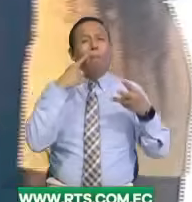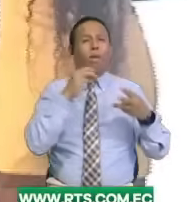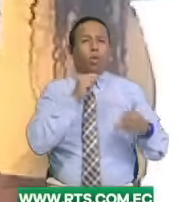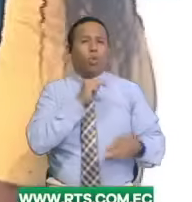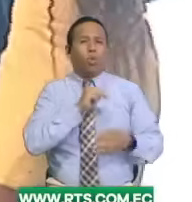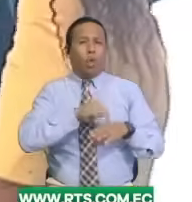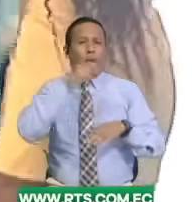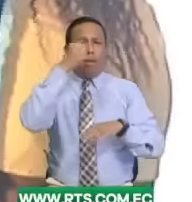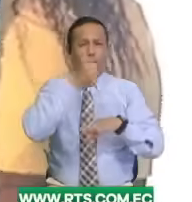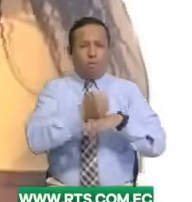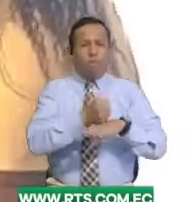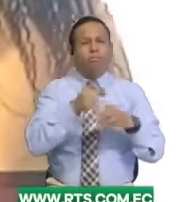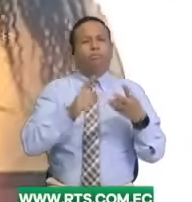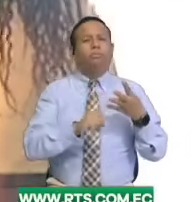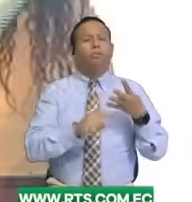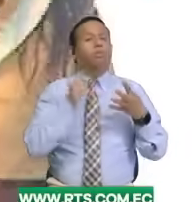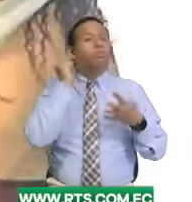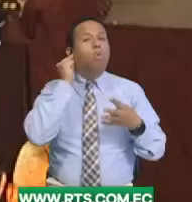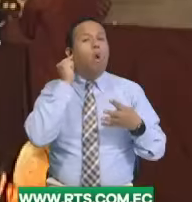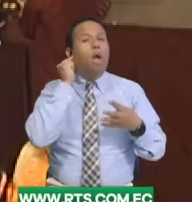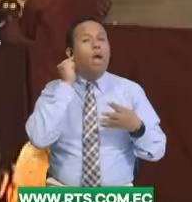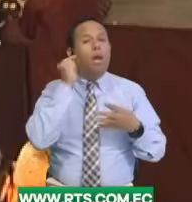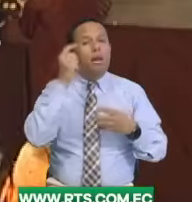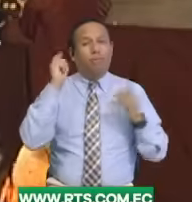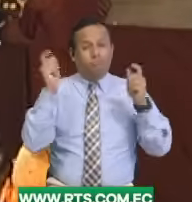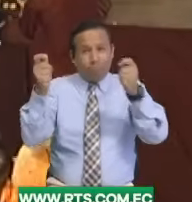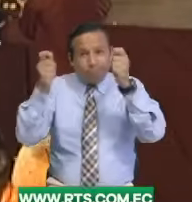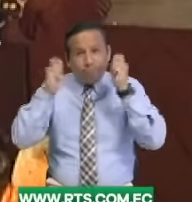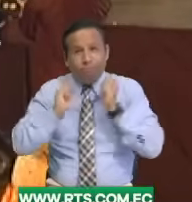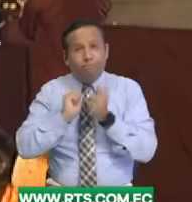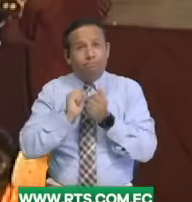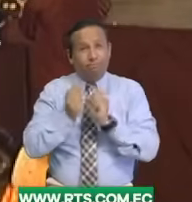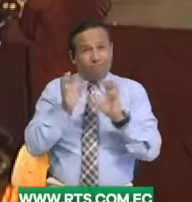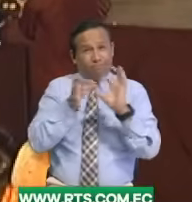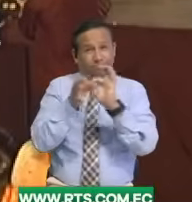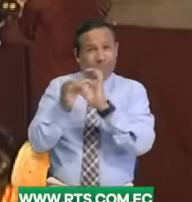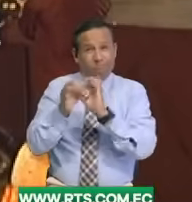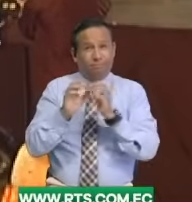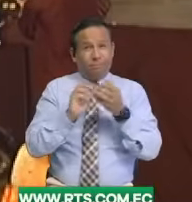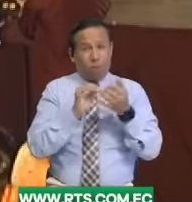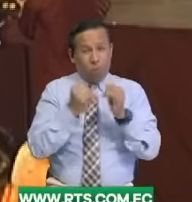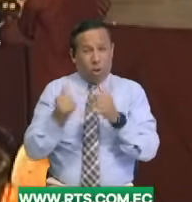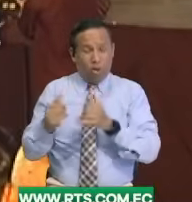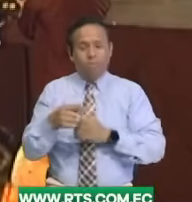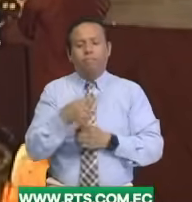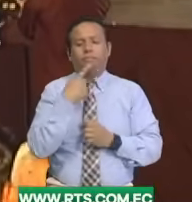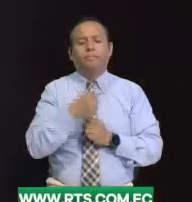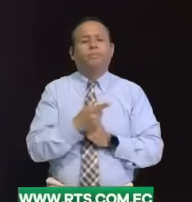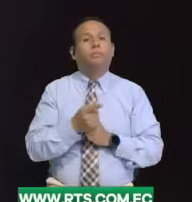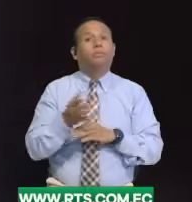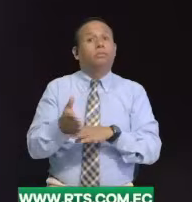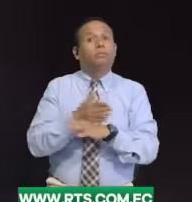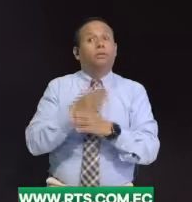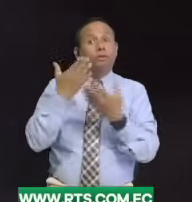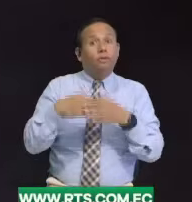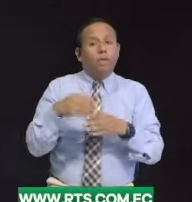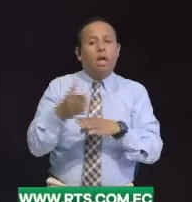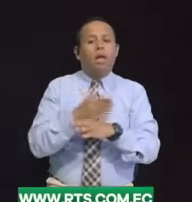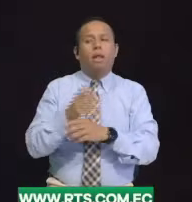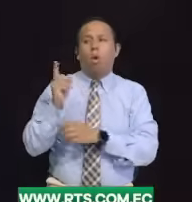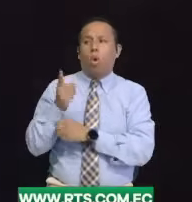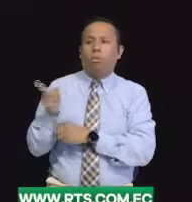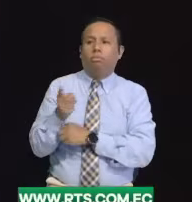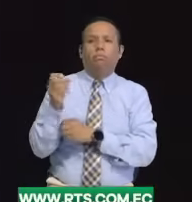a la medallista paralímpica Kiara Rodríguez. Antes de terminar el discurso, el alcalde de Guayaquil ordenó que se encendiera la farola de la columna